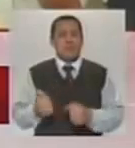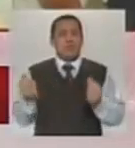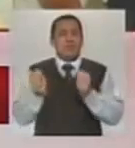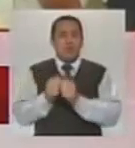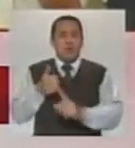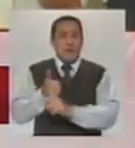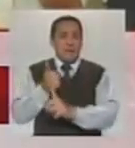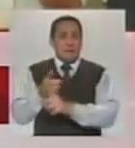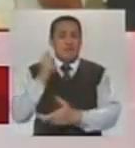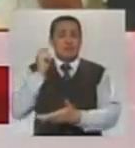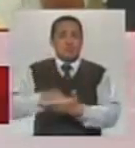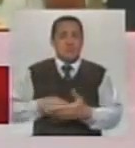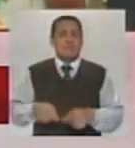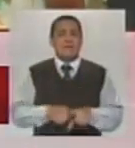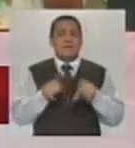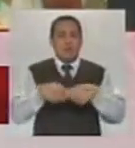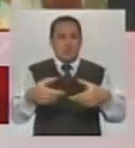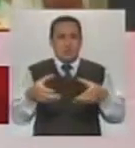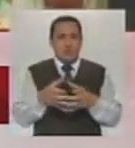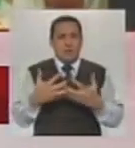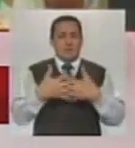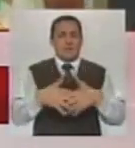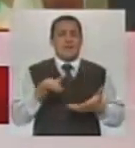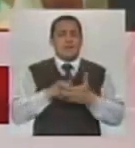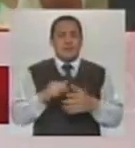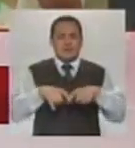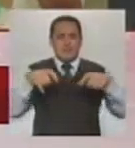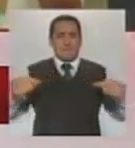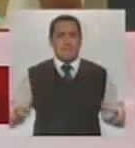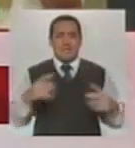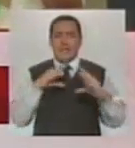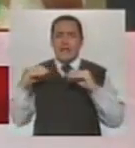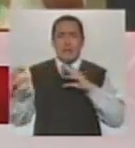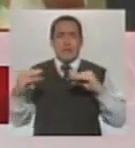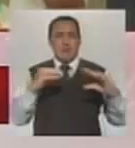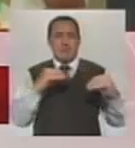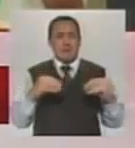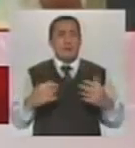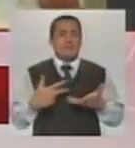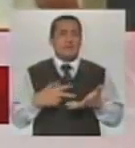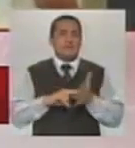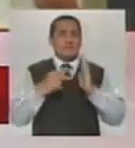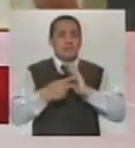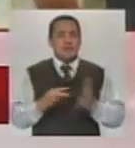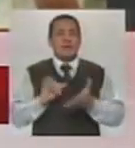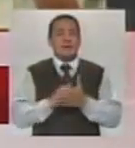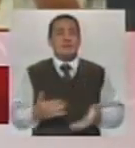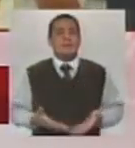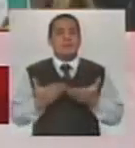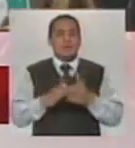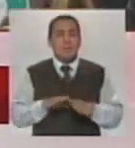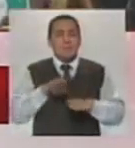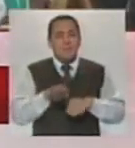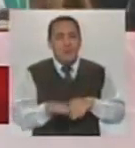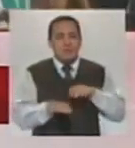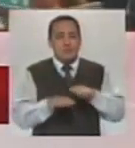con la misma SUNAT y con grupos empresariales, mesa de diálogo que se han hecho con ellos. Es decir, estamos dando cada paso con